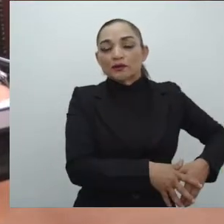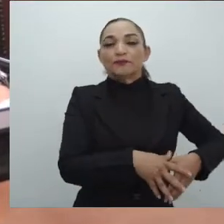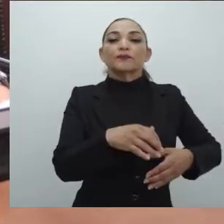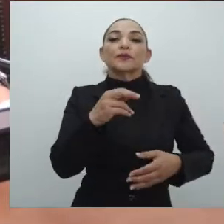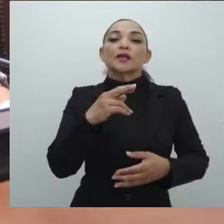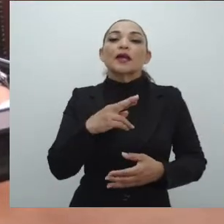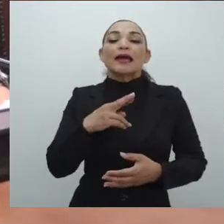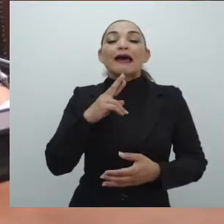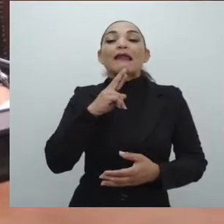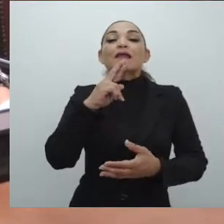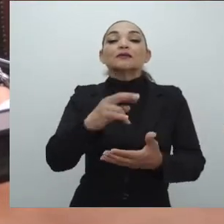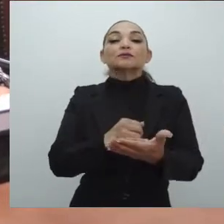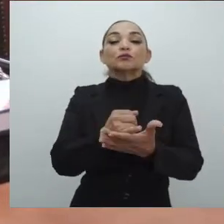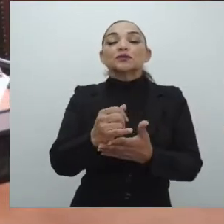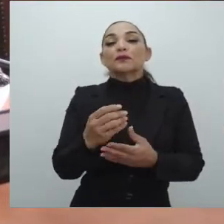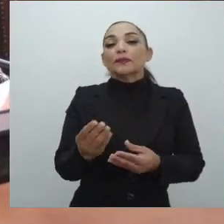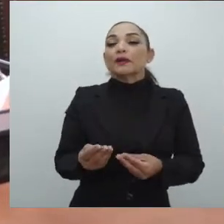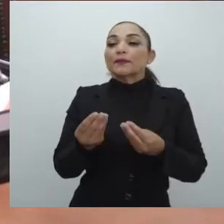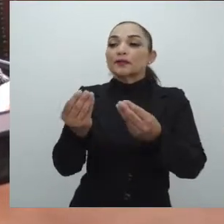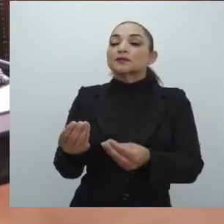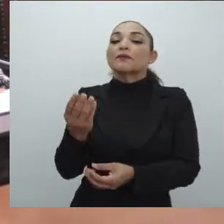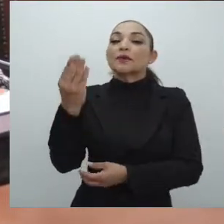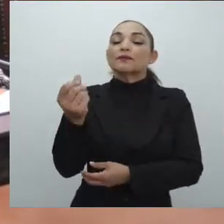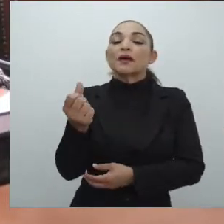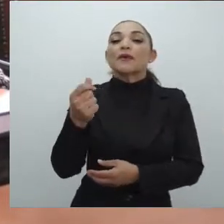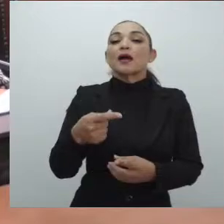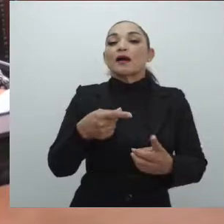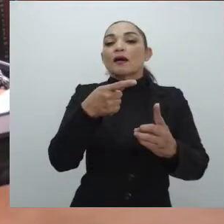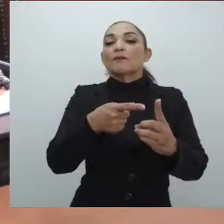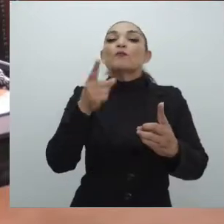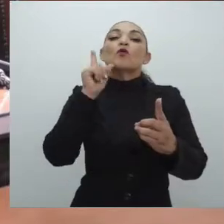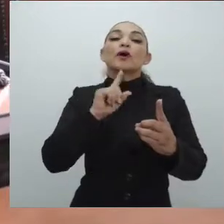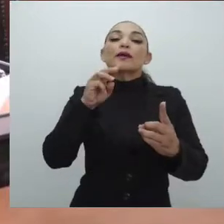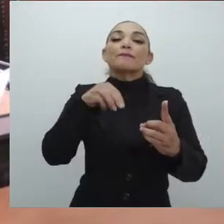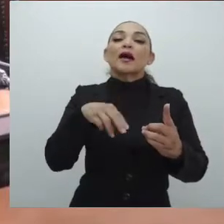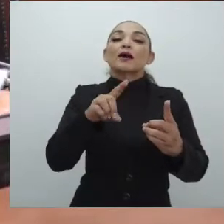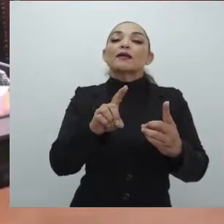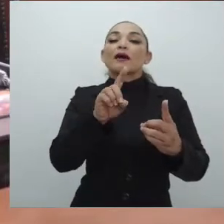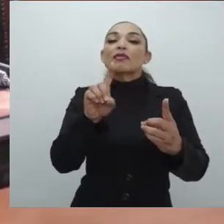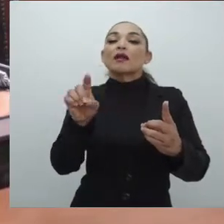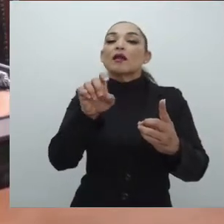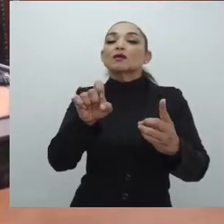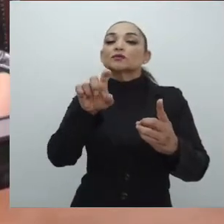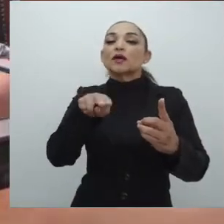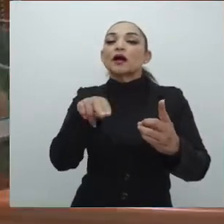que propone conceder pensión por jubilación a María de los Ángeles Flores Lizárraga.